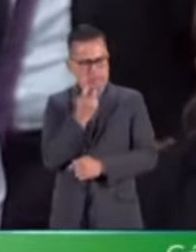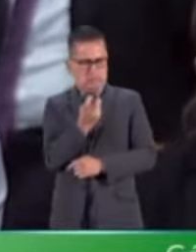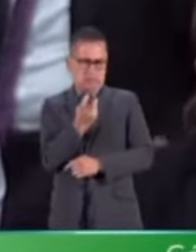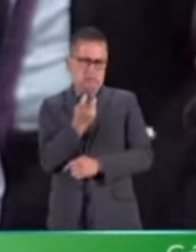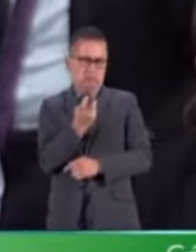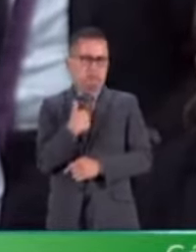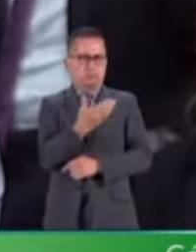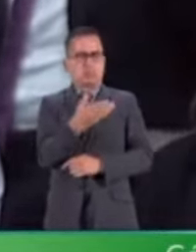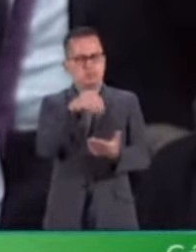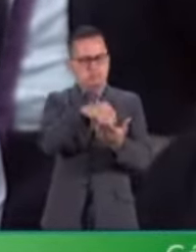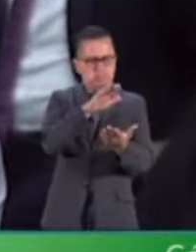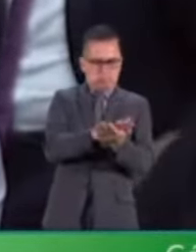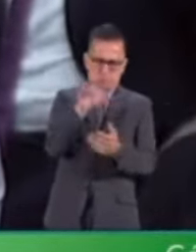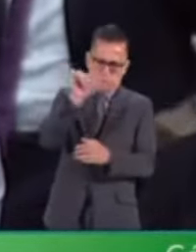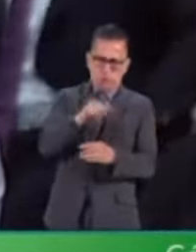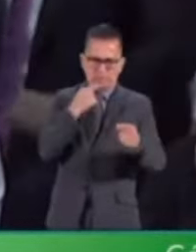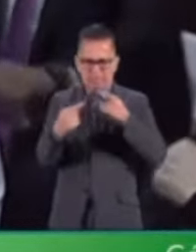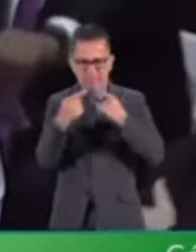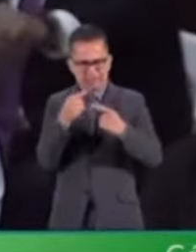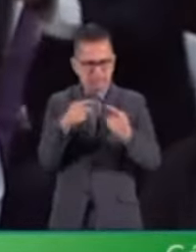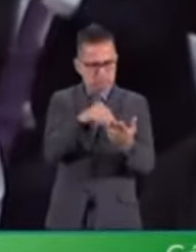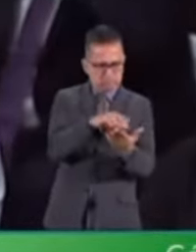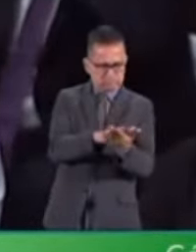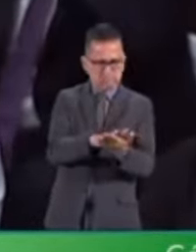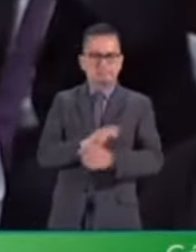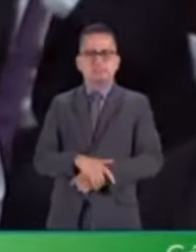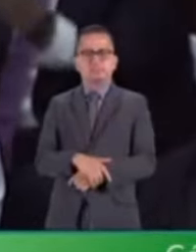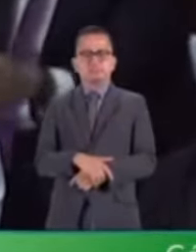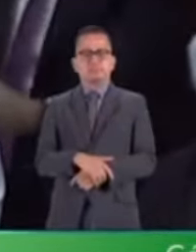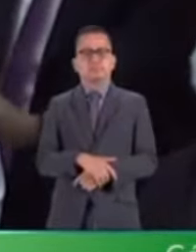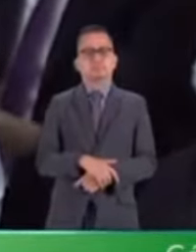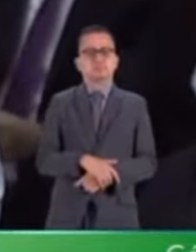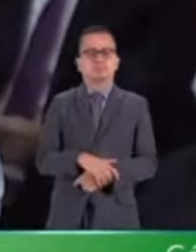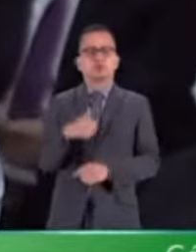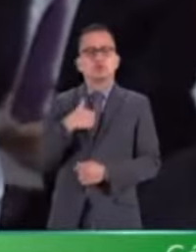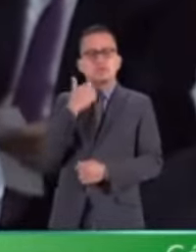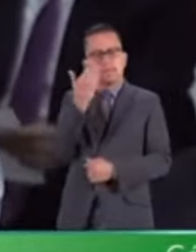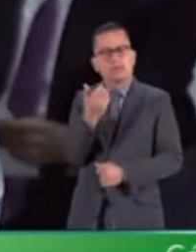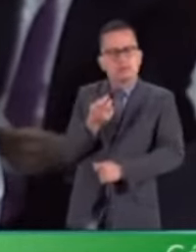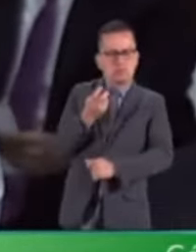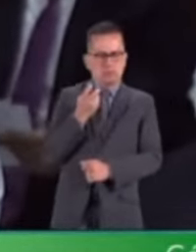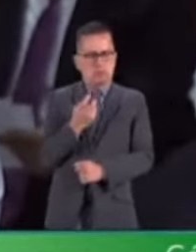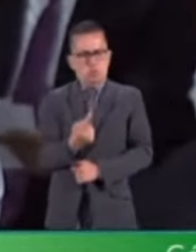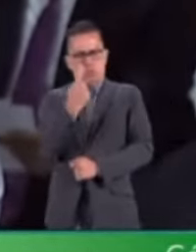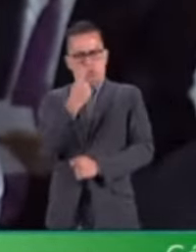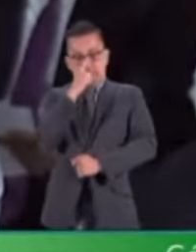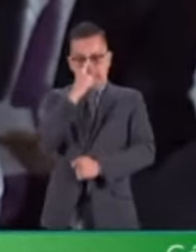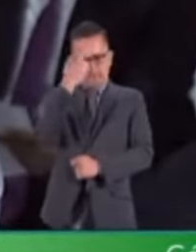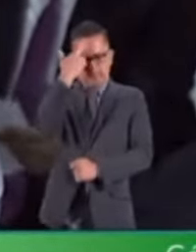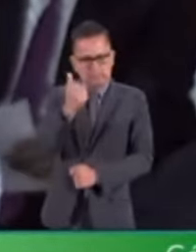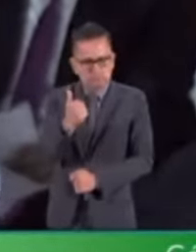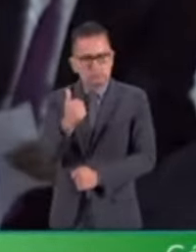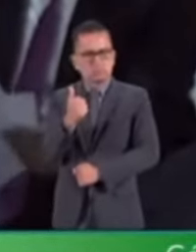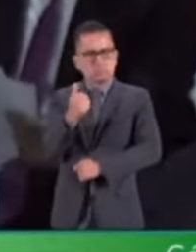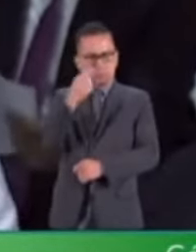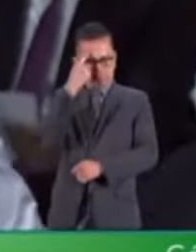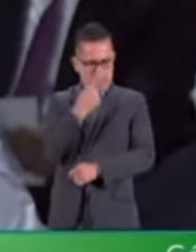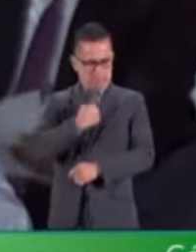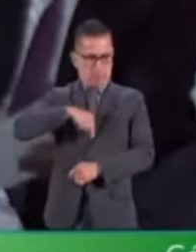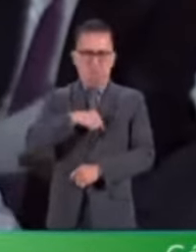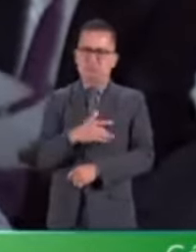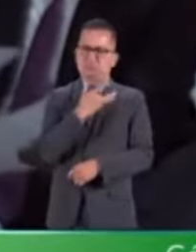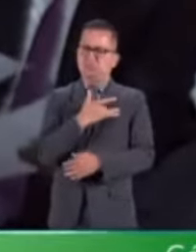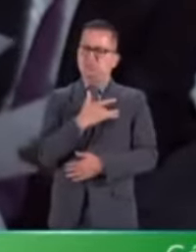plasmen en el diario de debates, pero déjenme decirles solo una de las razones que nos deben animar